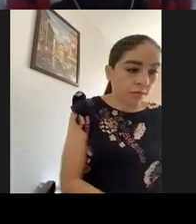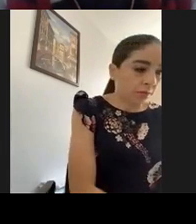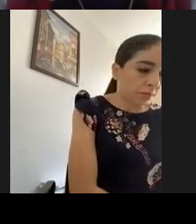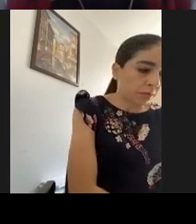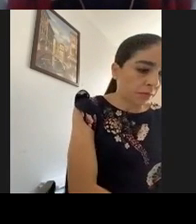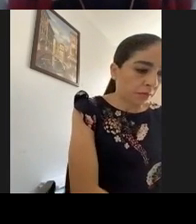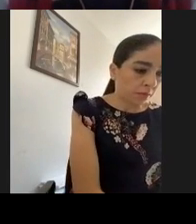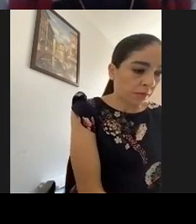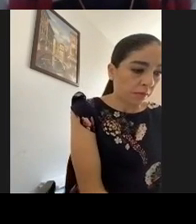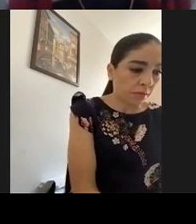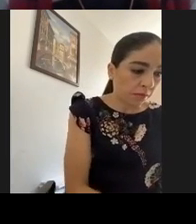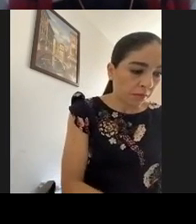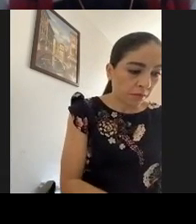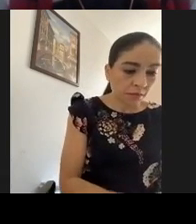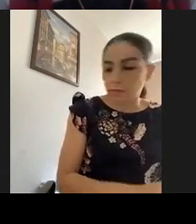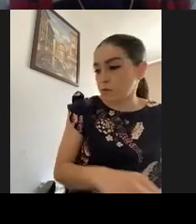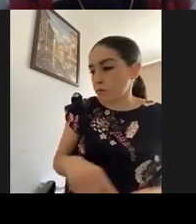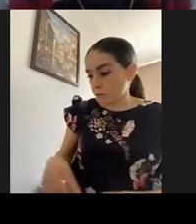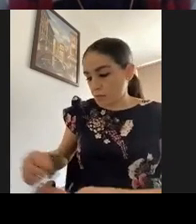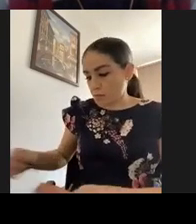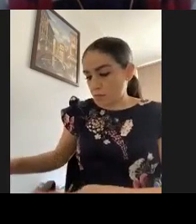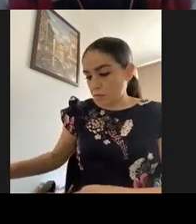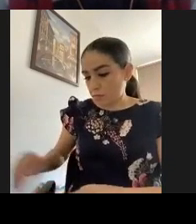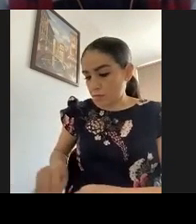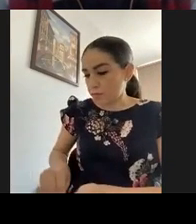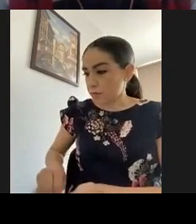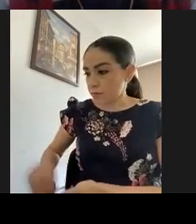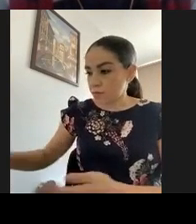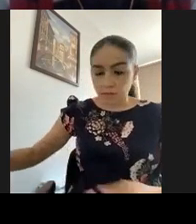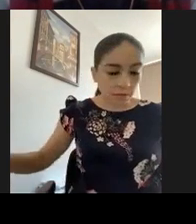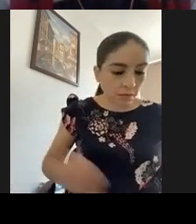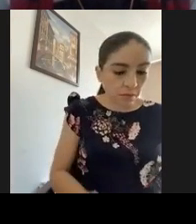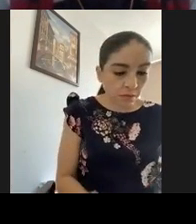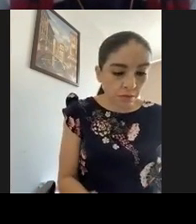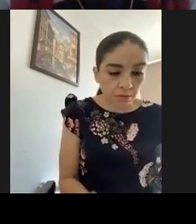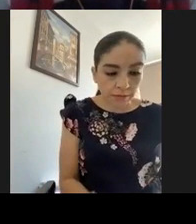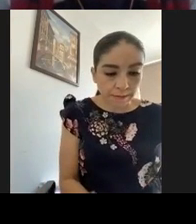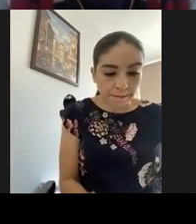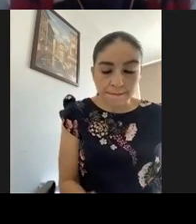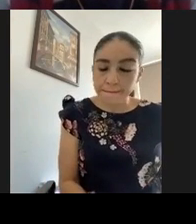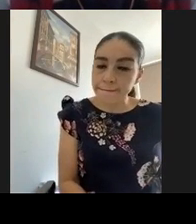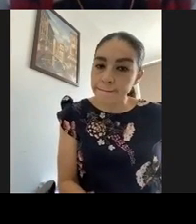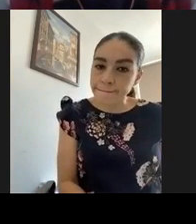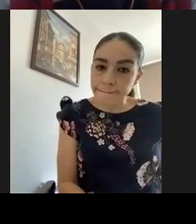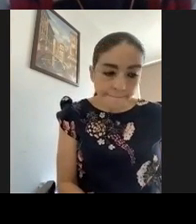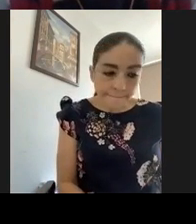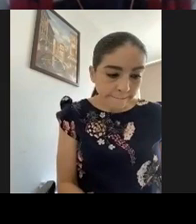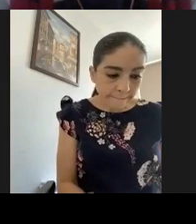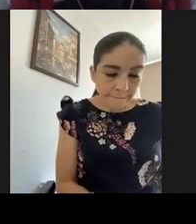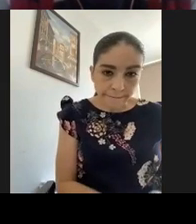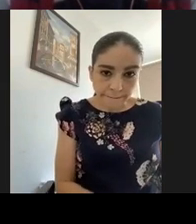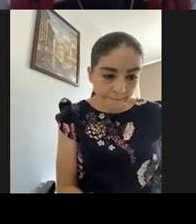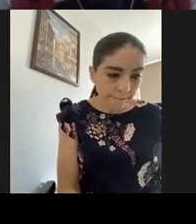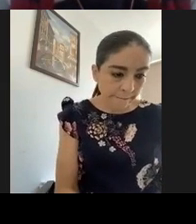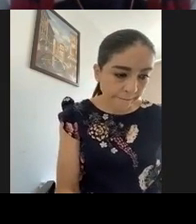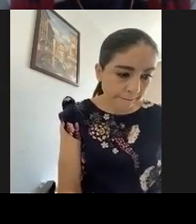más oportuno para que ustedes vean que hoy lo que ustedes, si tienen a bien aprobar, será ya el